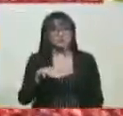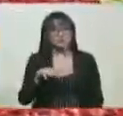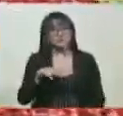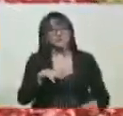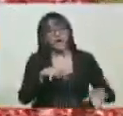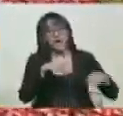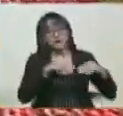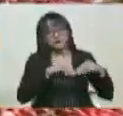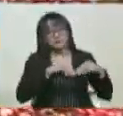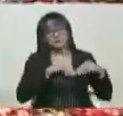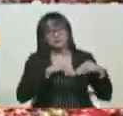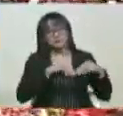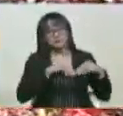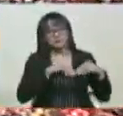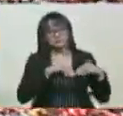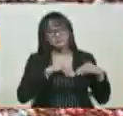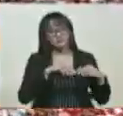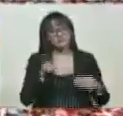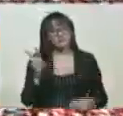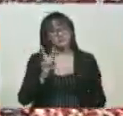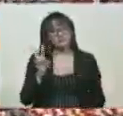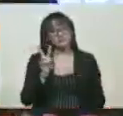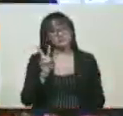asumir las riendas de la patria.